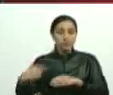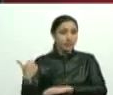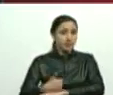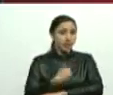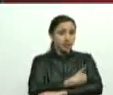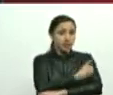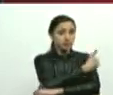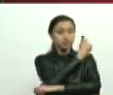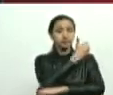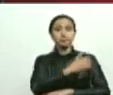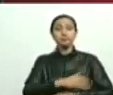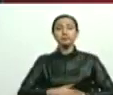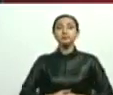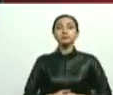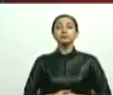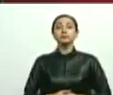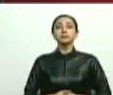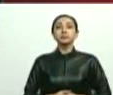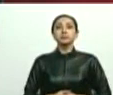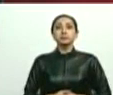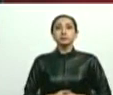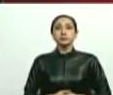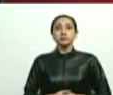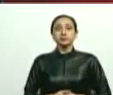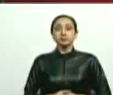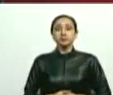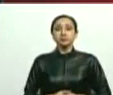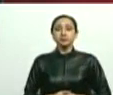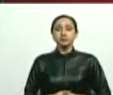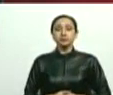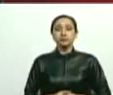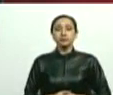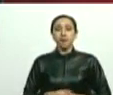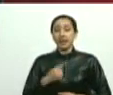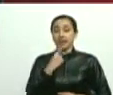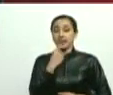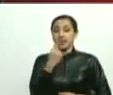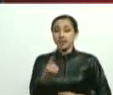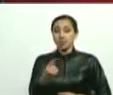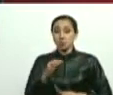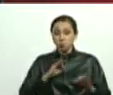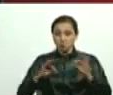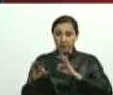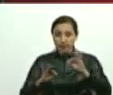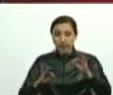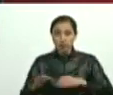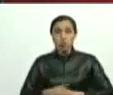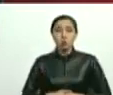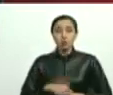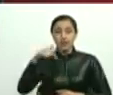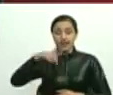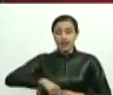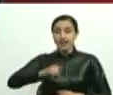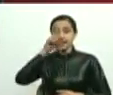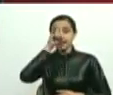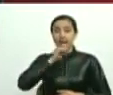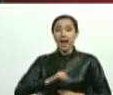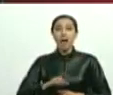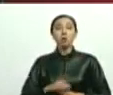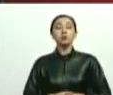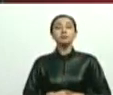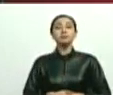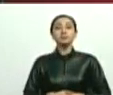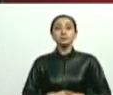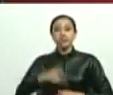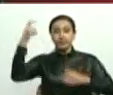consejos legislativos y consejos municipales, dijimos, bueno, 2021 es el año que Chávez